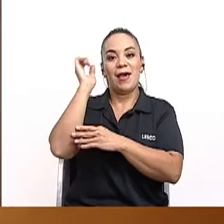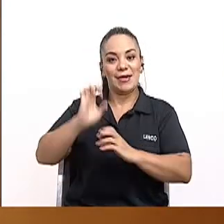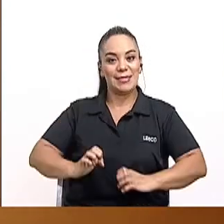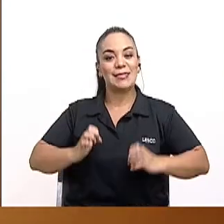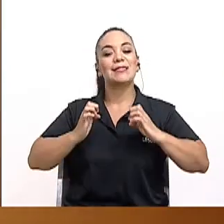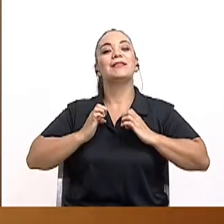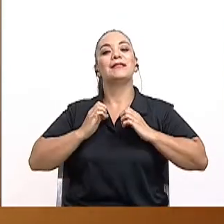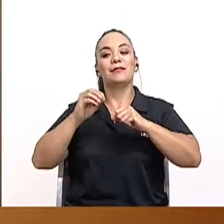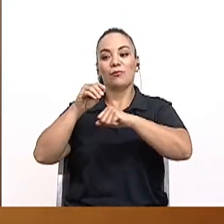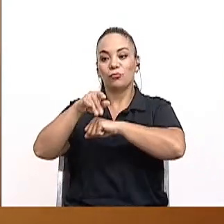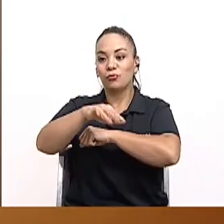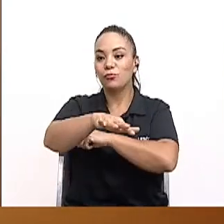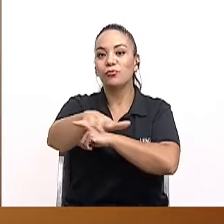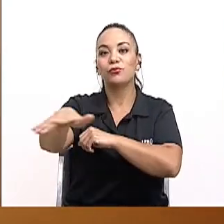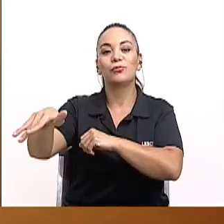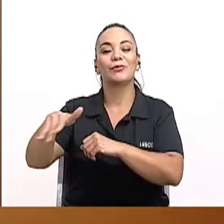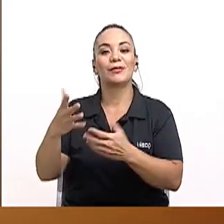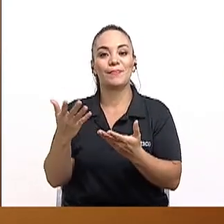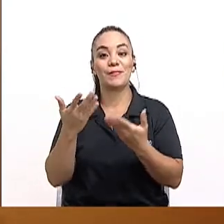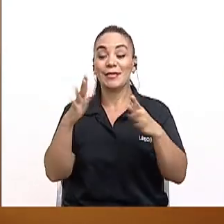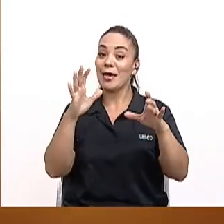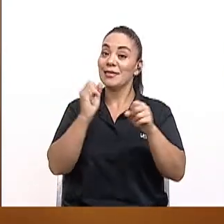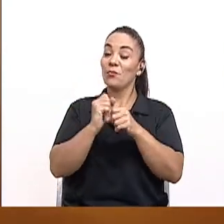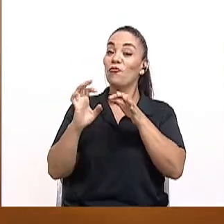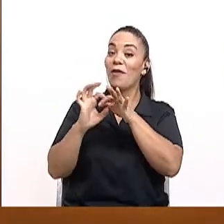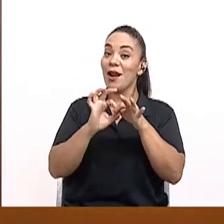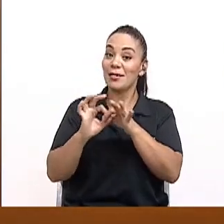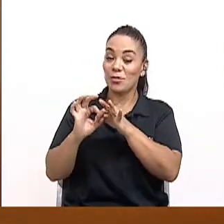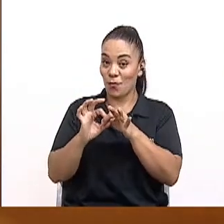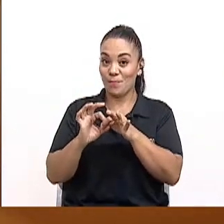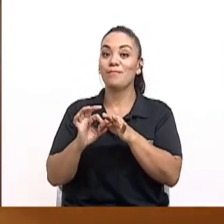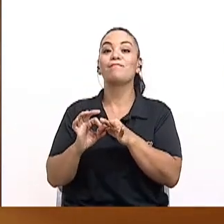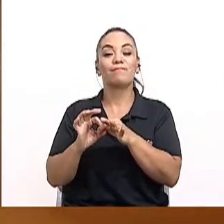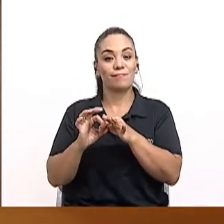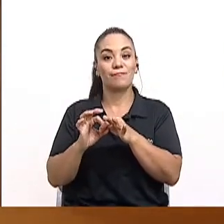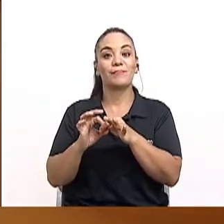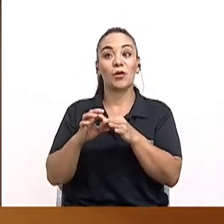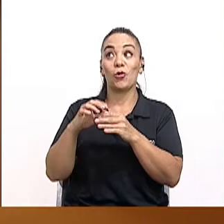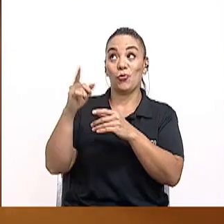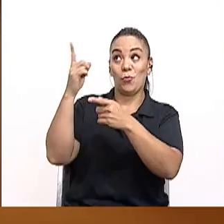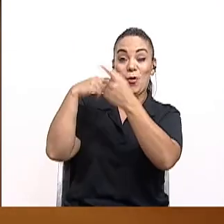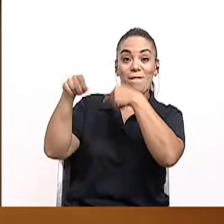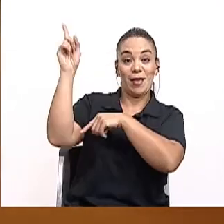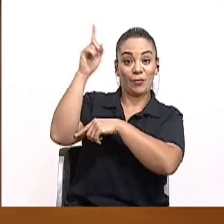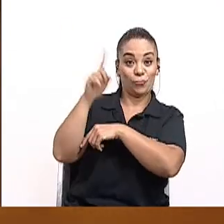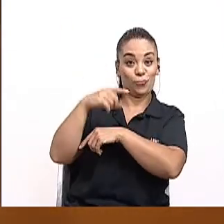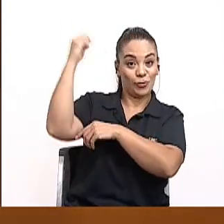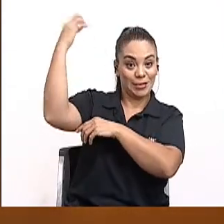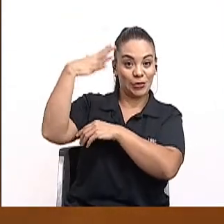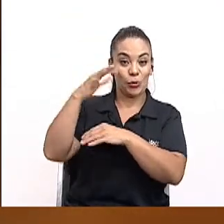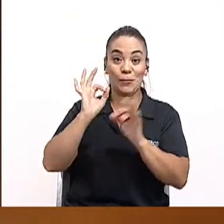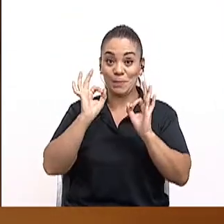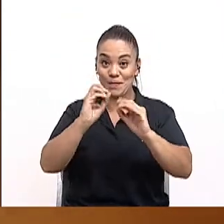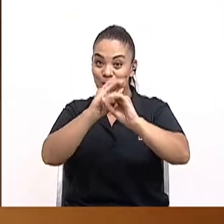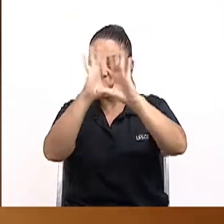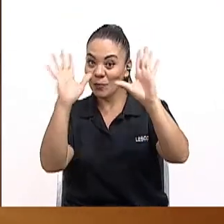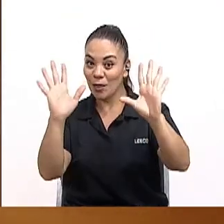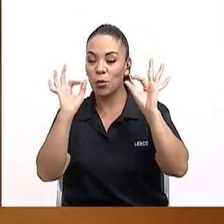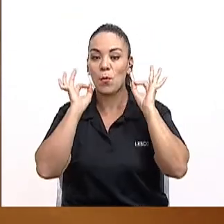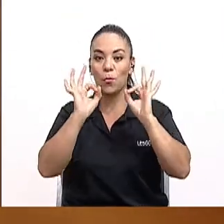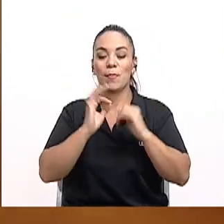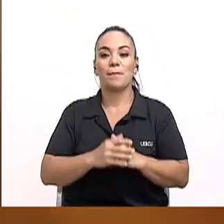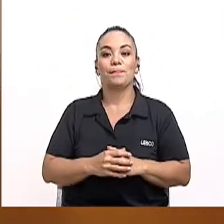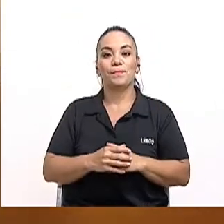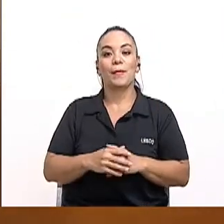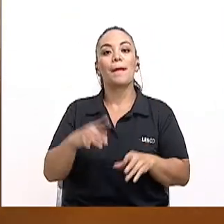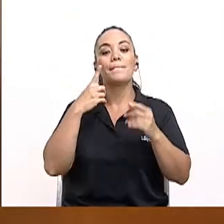radiación, en ese caso térmica. Y ya hicimos la relación con la radiación que nos llega del sol. ¿Está claro? Muy bien.